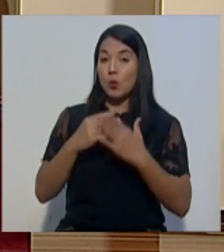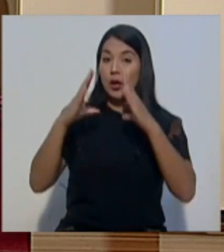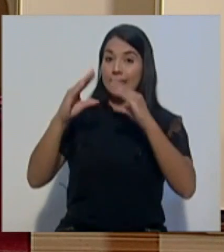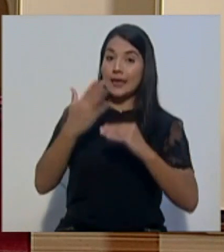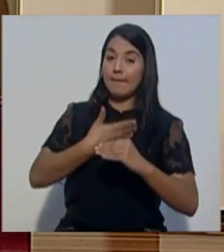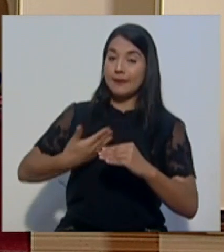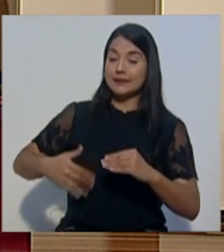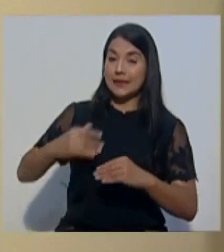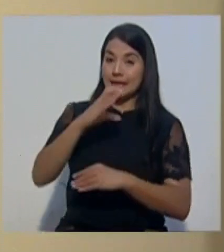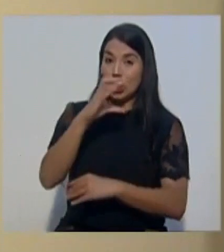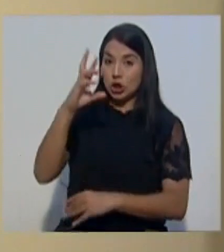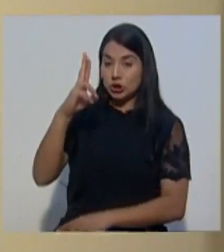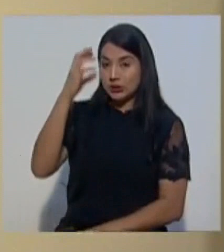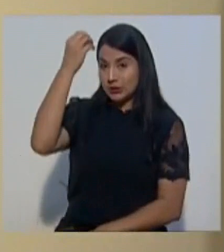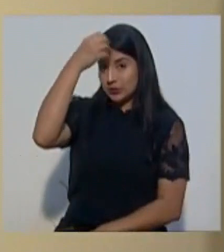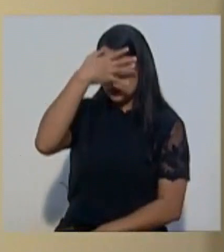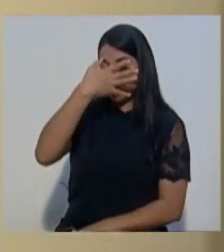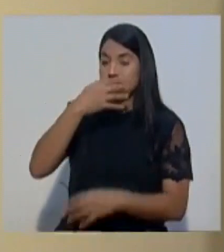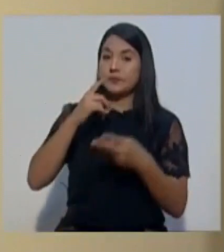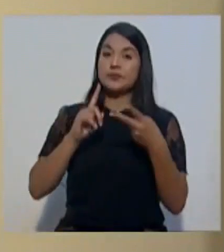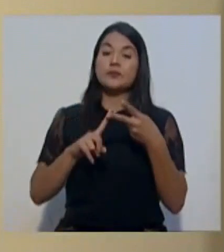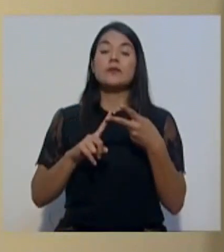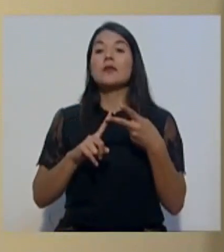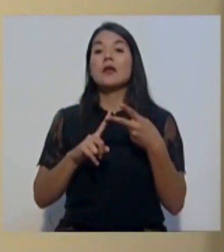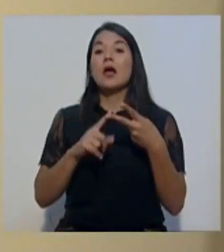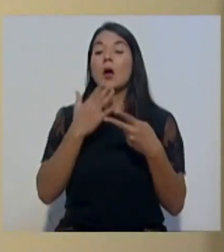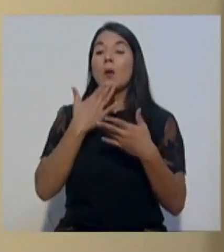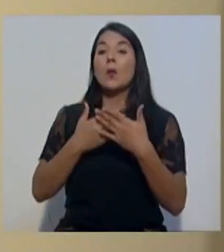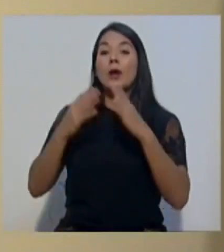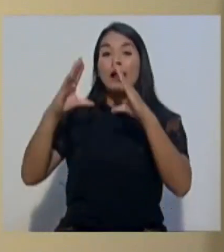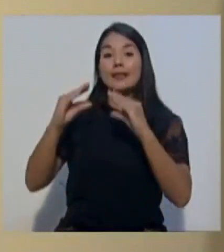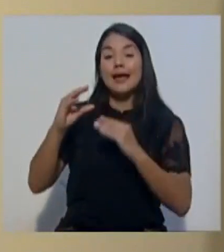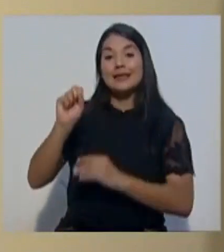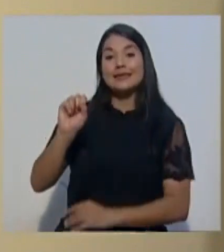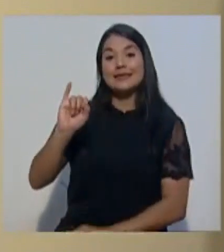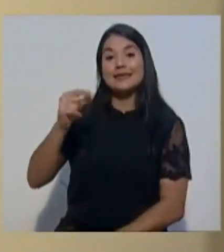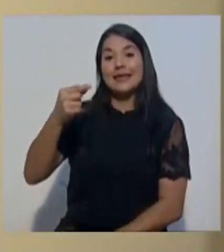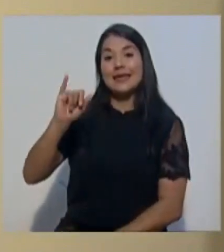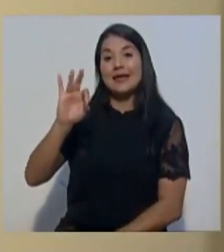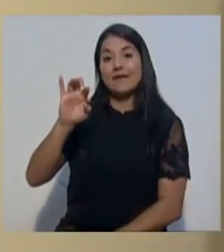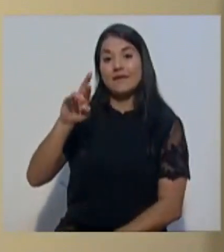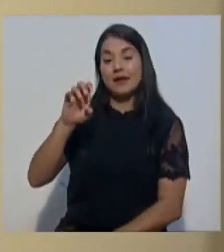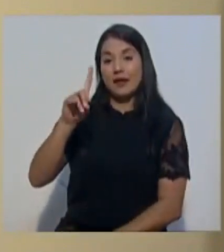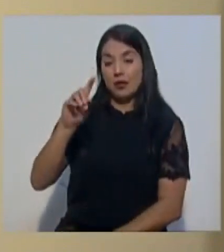la República, don Carlos Alvarado Quesada, y a don Sigifredo